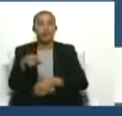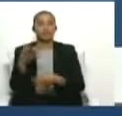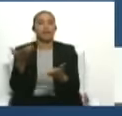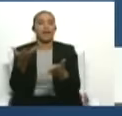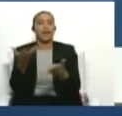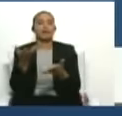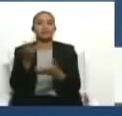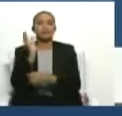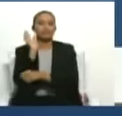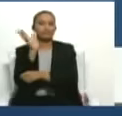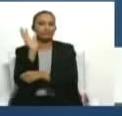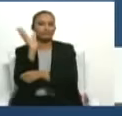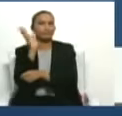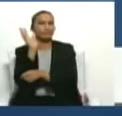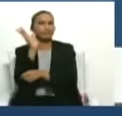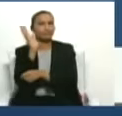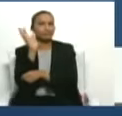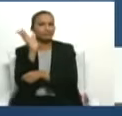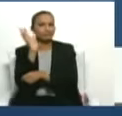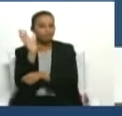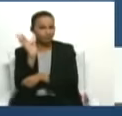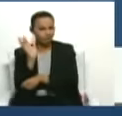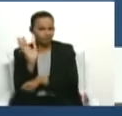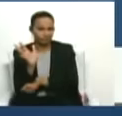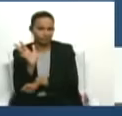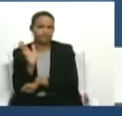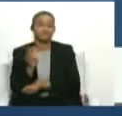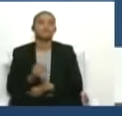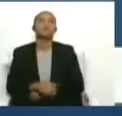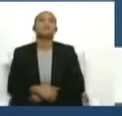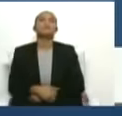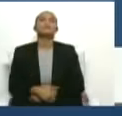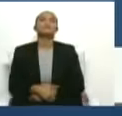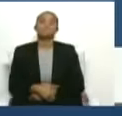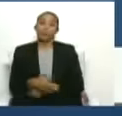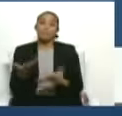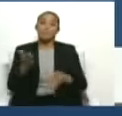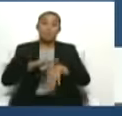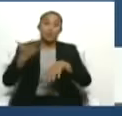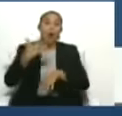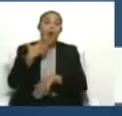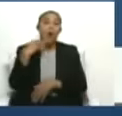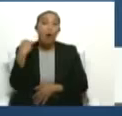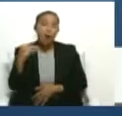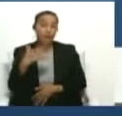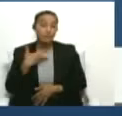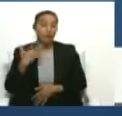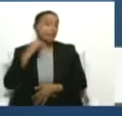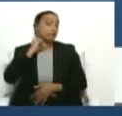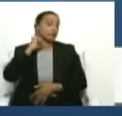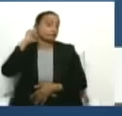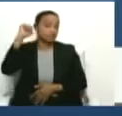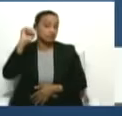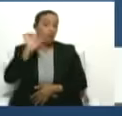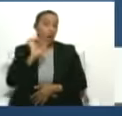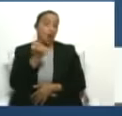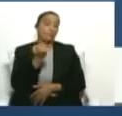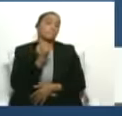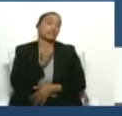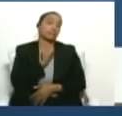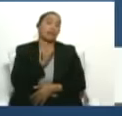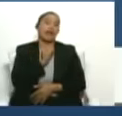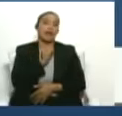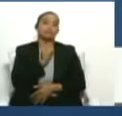se ha visto en el mundo, el intento de suicidio. Igualmente, tenemos un programa importante, La Droga Destruye a